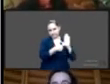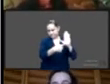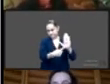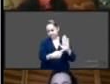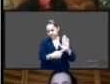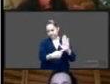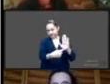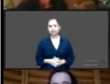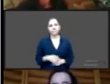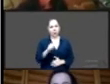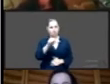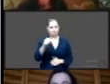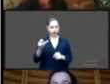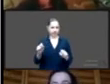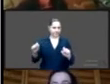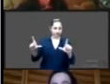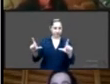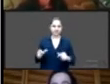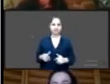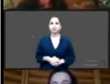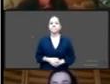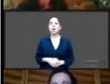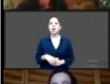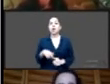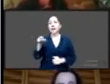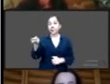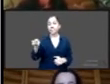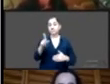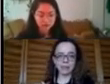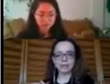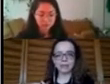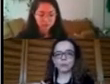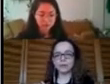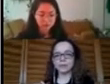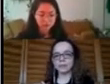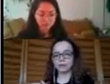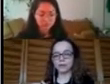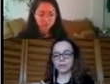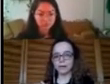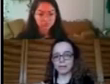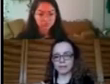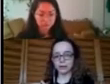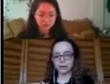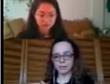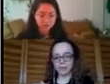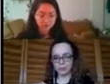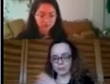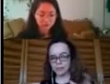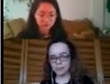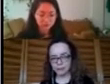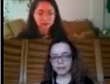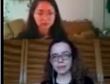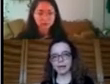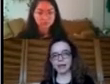Como ustedes saben, la estrategia se pone en marcha a través del Grupo Interinstitucional para la Prevención del Embarazo